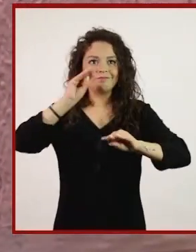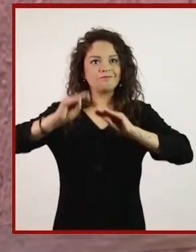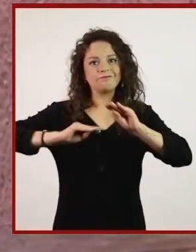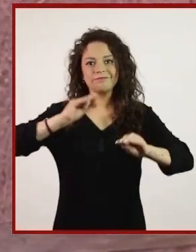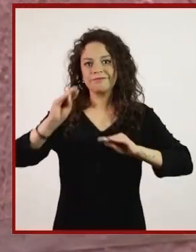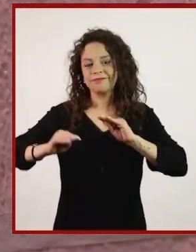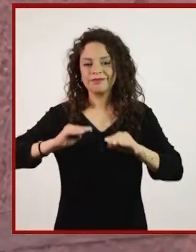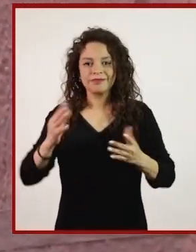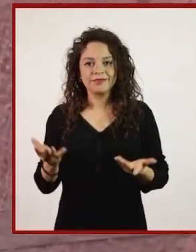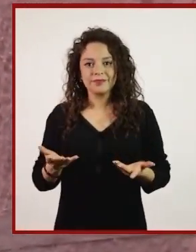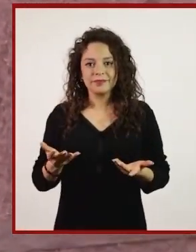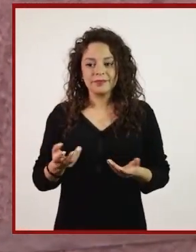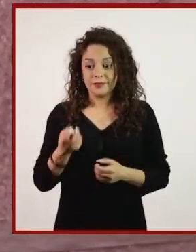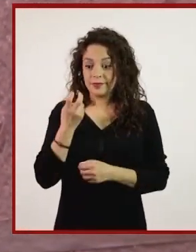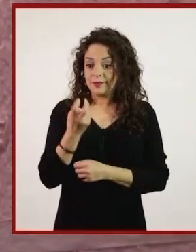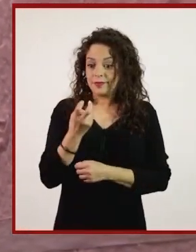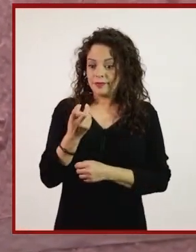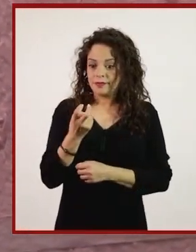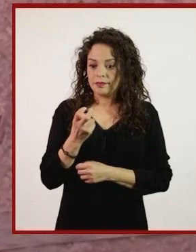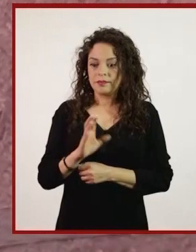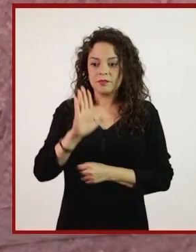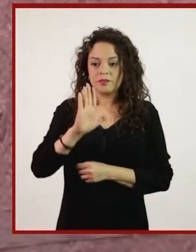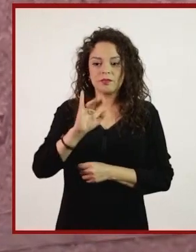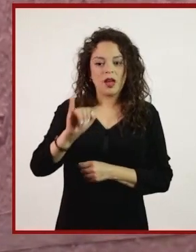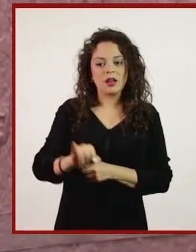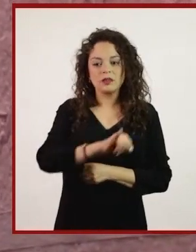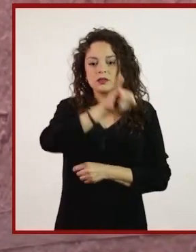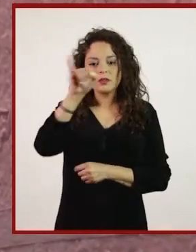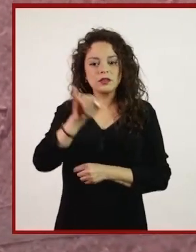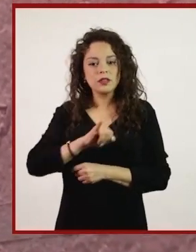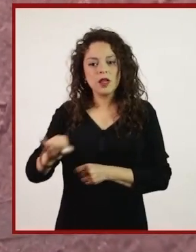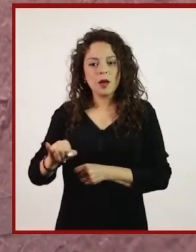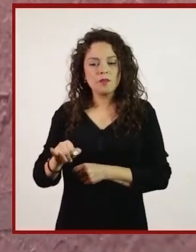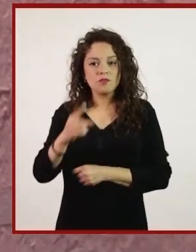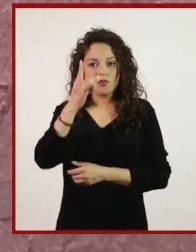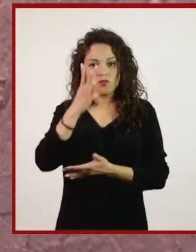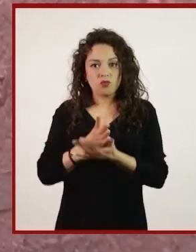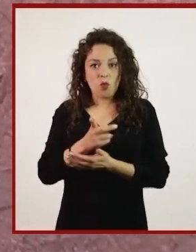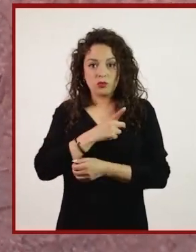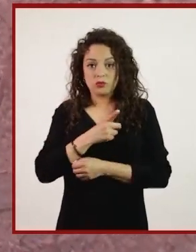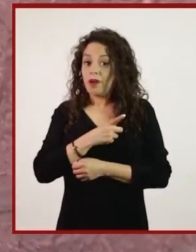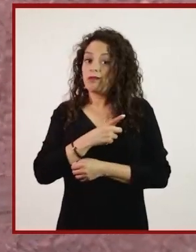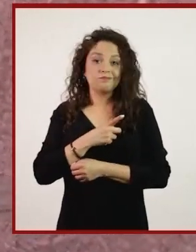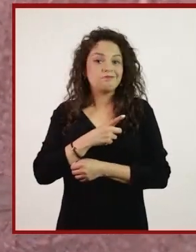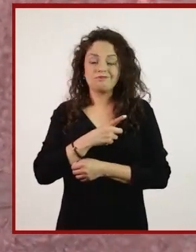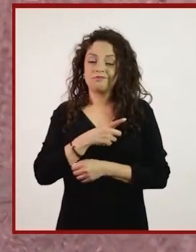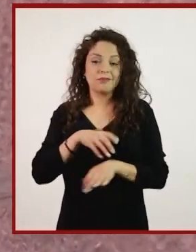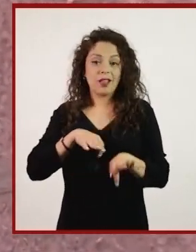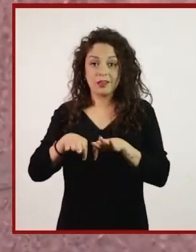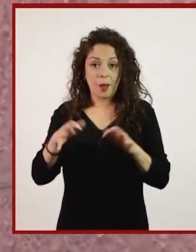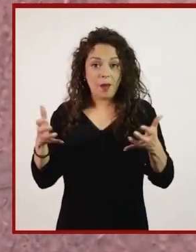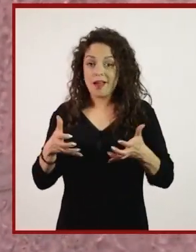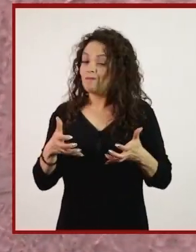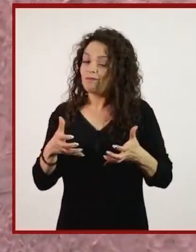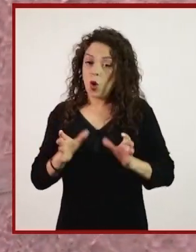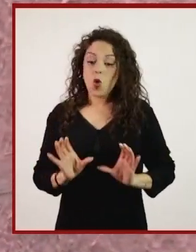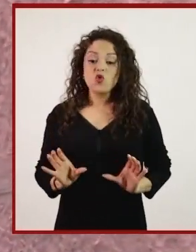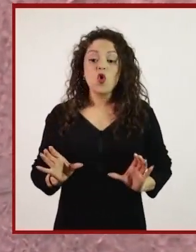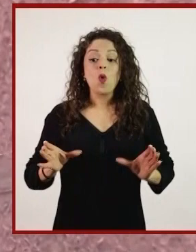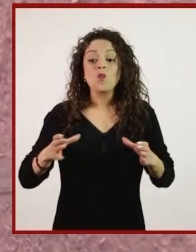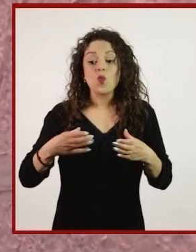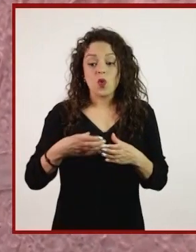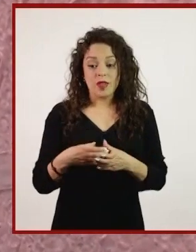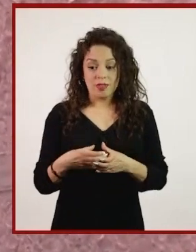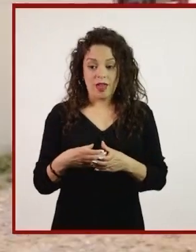tejer esta horizontalidad, ¿no? ¿Qué es eso? O sea, como que nunca trabajas individualmente, somos una comunidad,